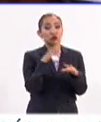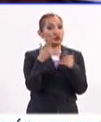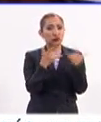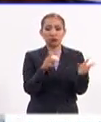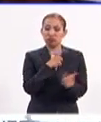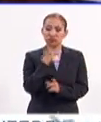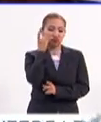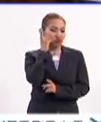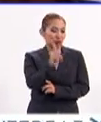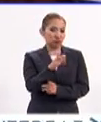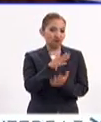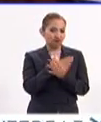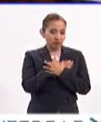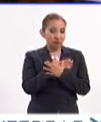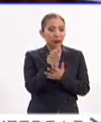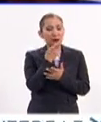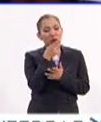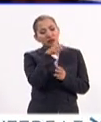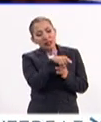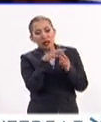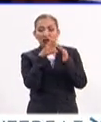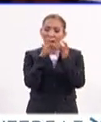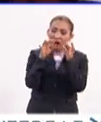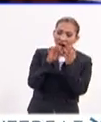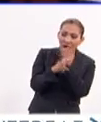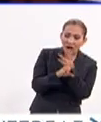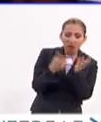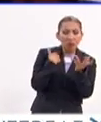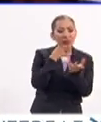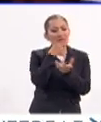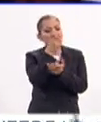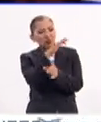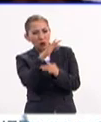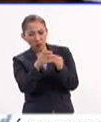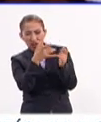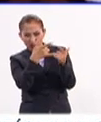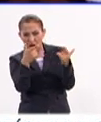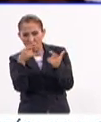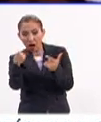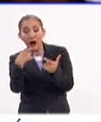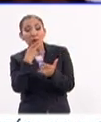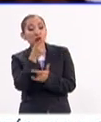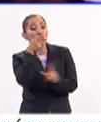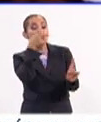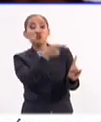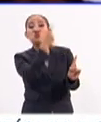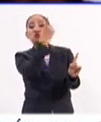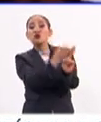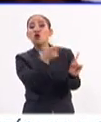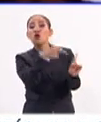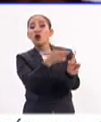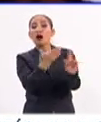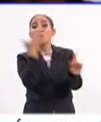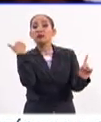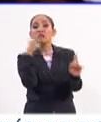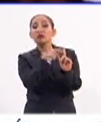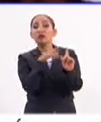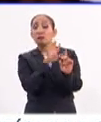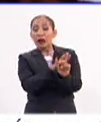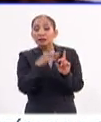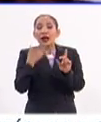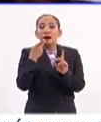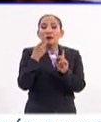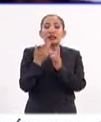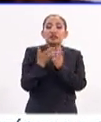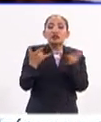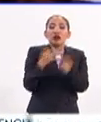todos. Cuando hablamos de algo, cuando contamos algo, cuando narramos algo, no solamente estamos hablando de ese pasado en particular,